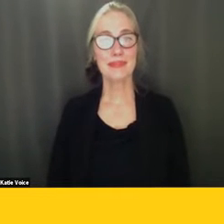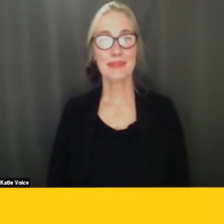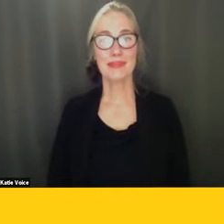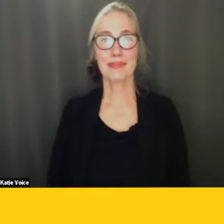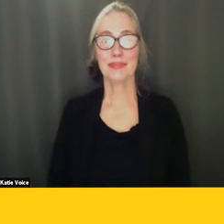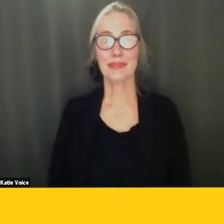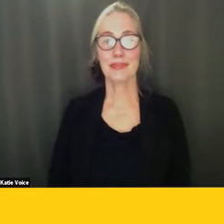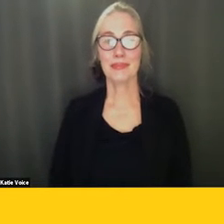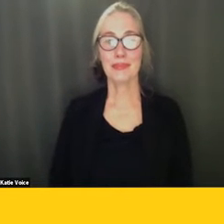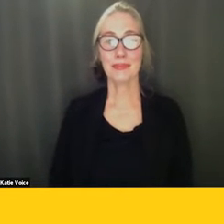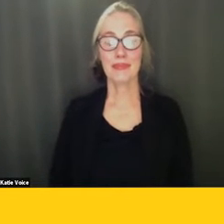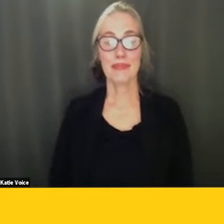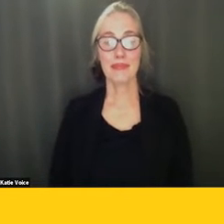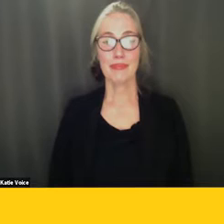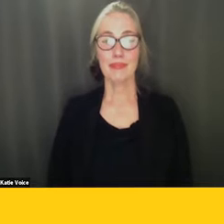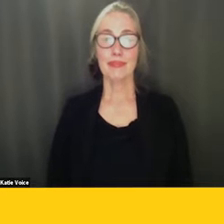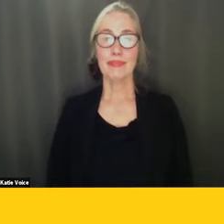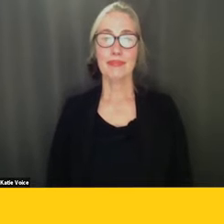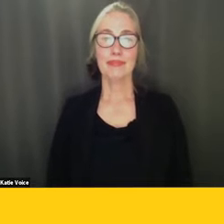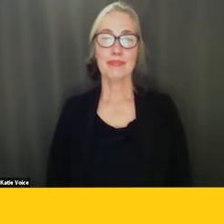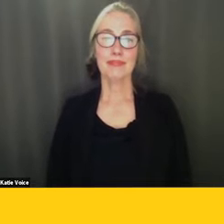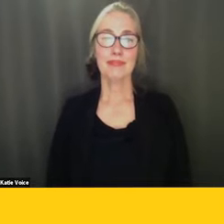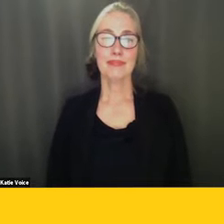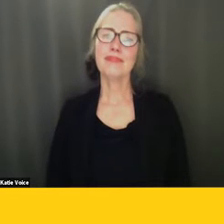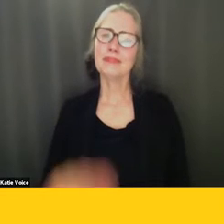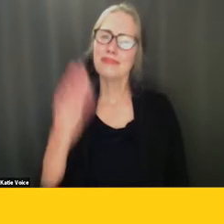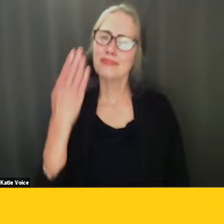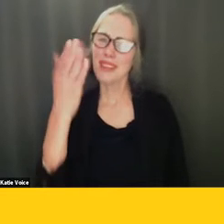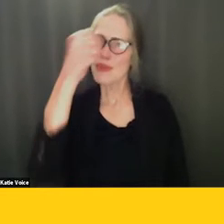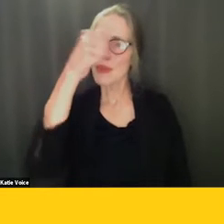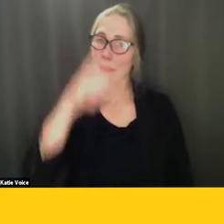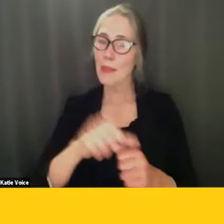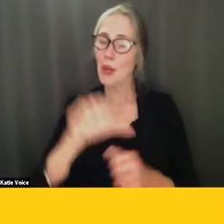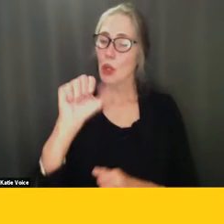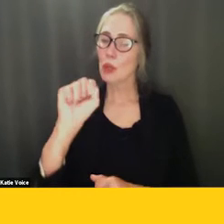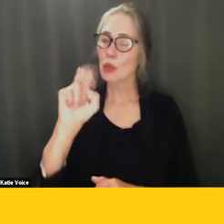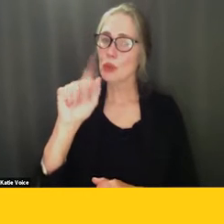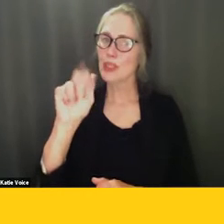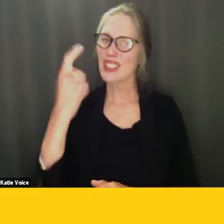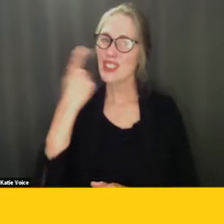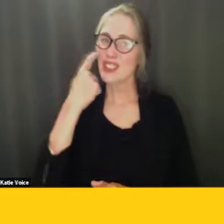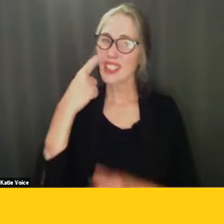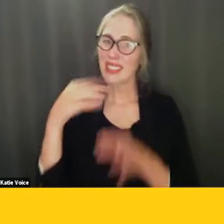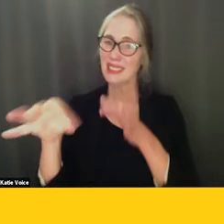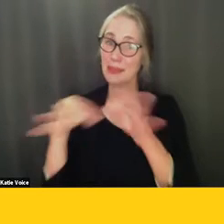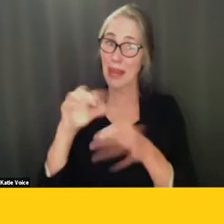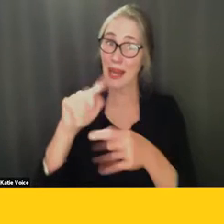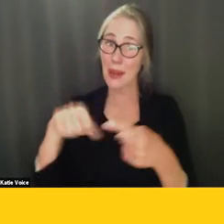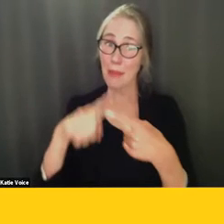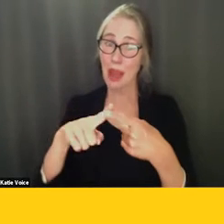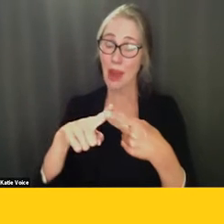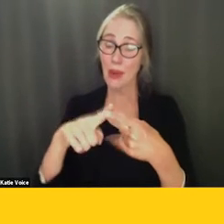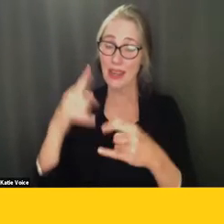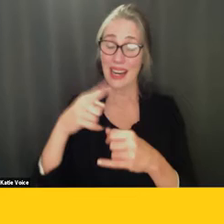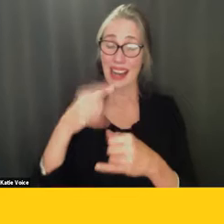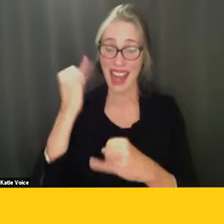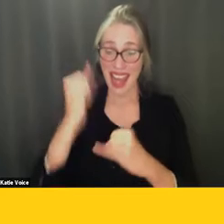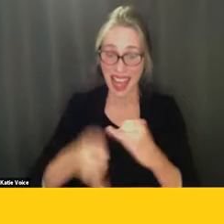Y Susan estaba hablando acerca de la ceremonia ese final de año y yo aprecio que